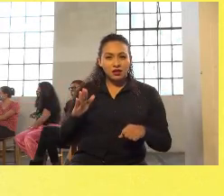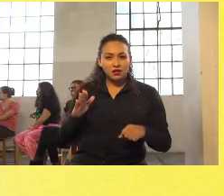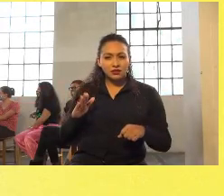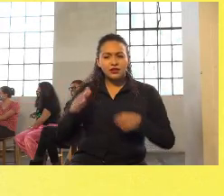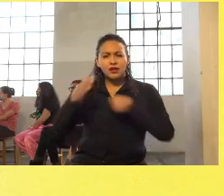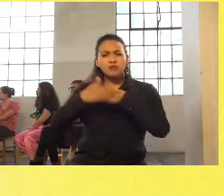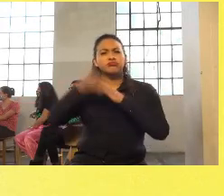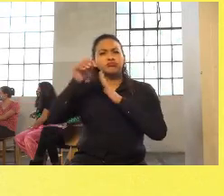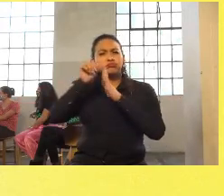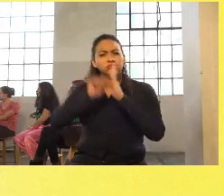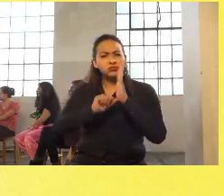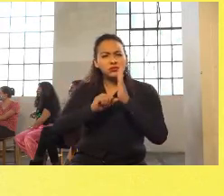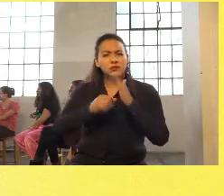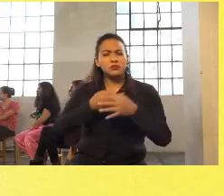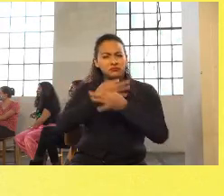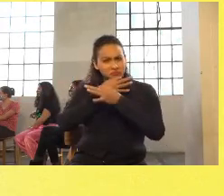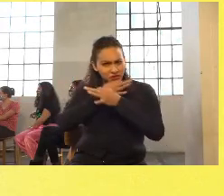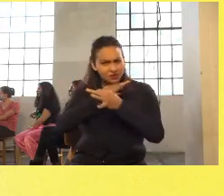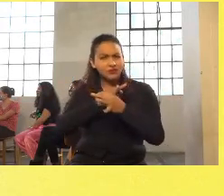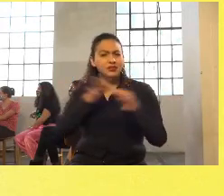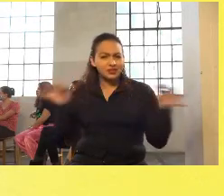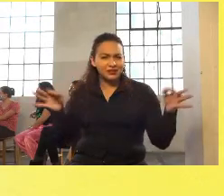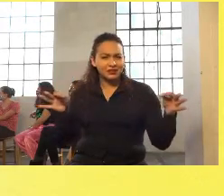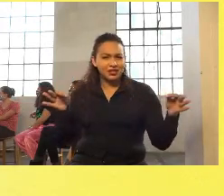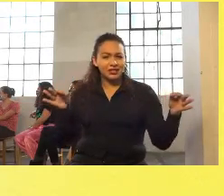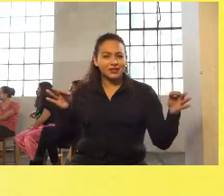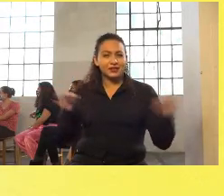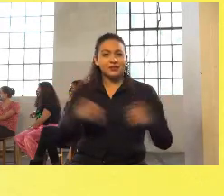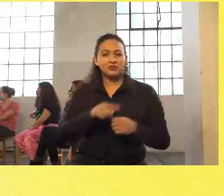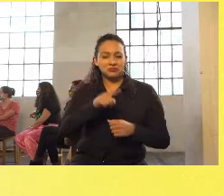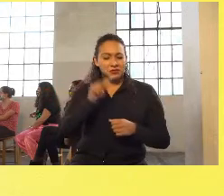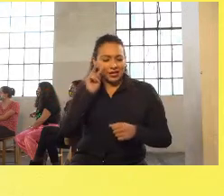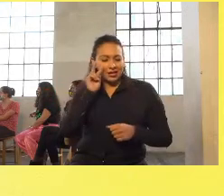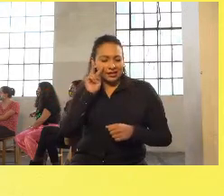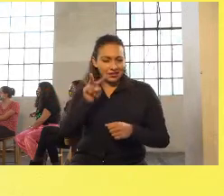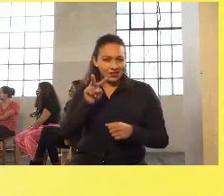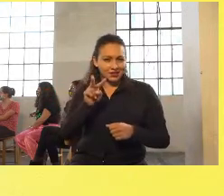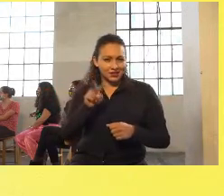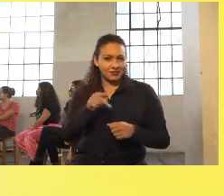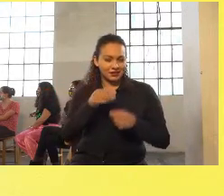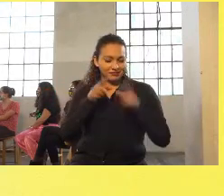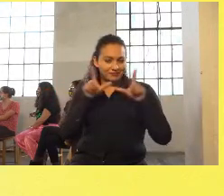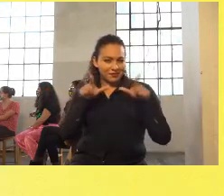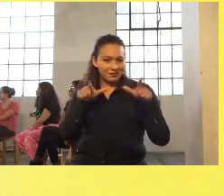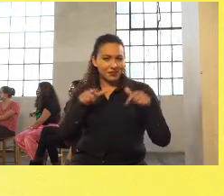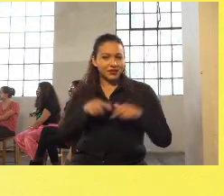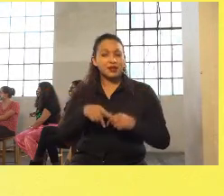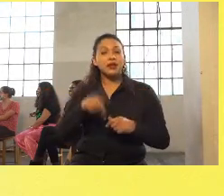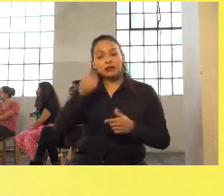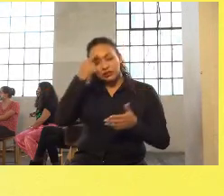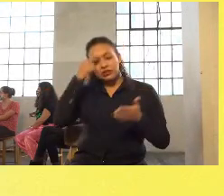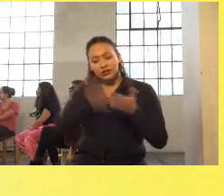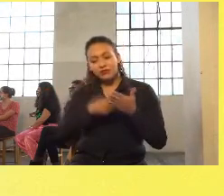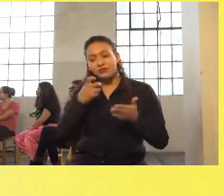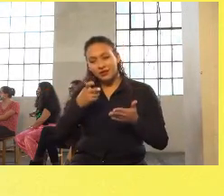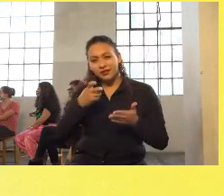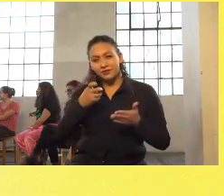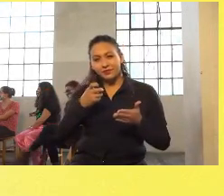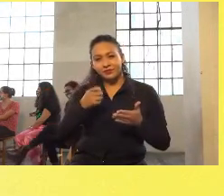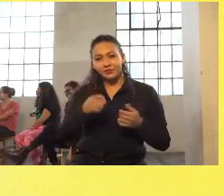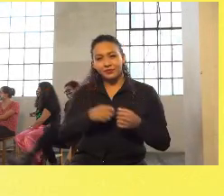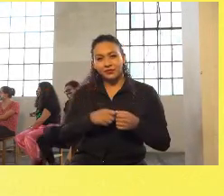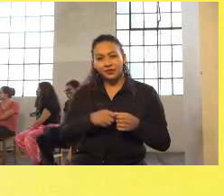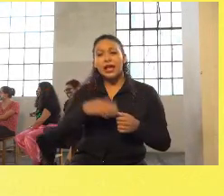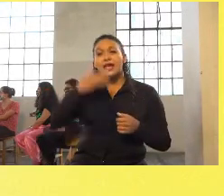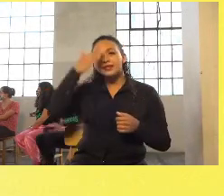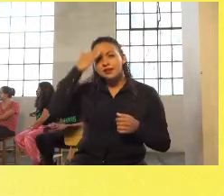próximo mes el lanzamiento de un informe muy interesante acerca de violencia digital, pero el anuncio, creo que es eso, como esto de estar escuchando las necesidades, es